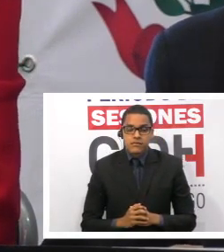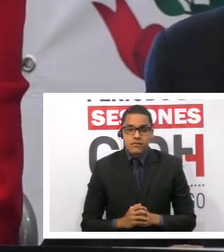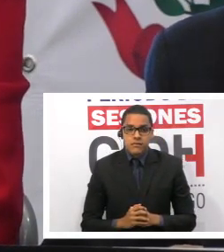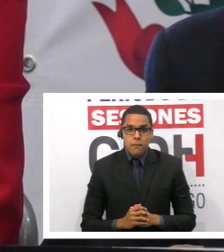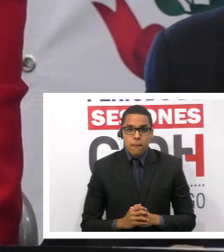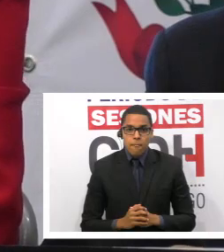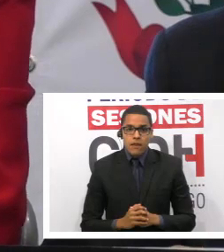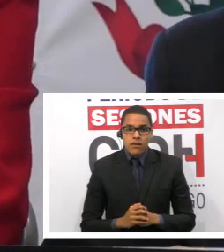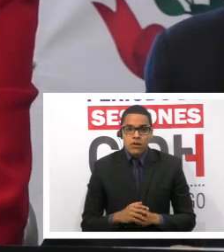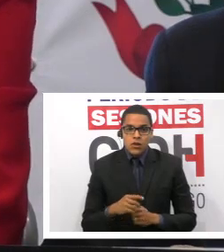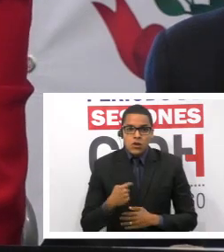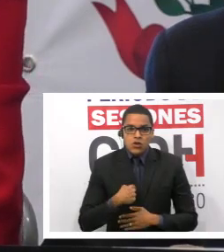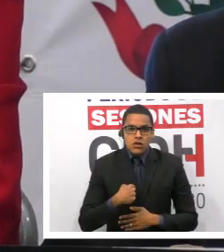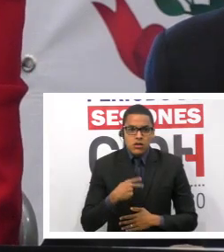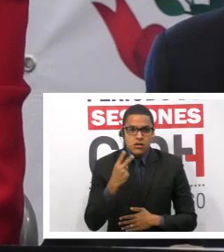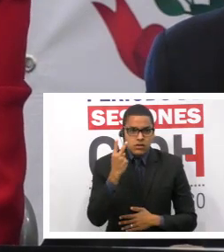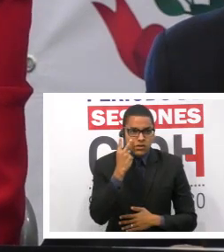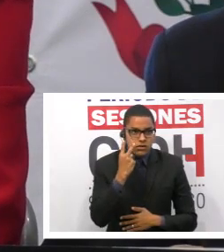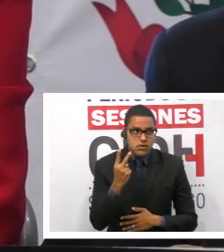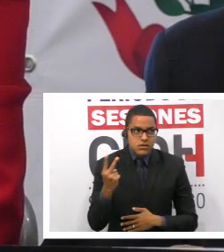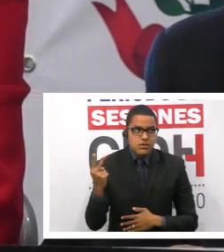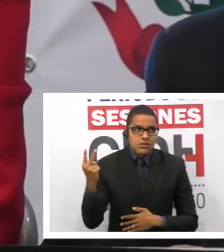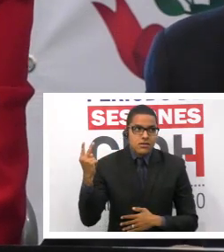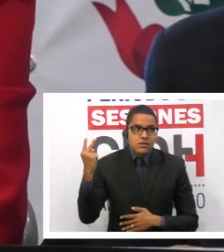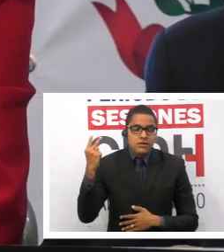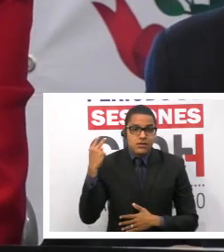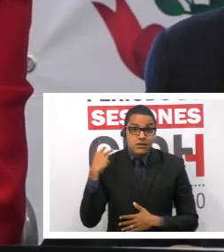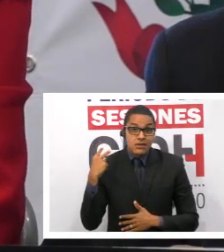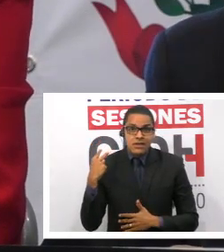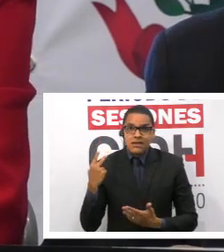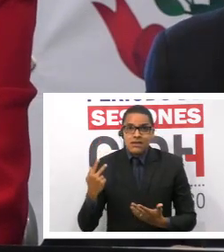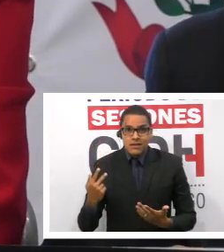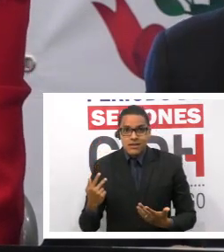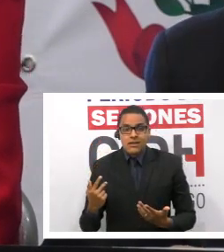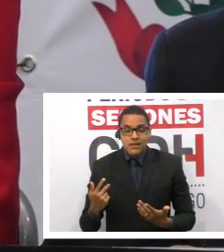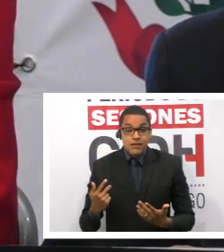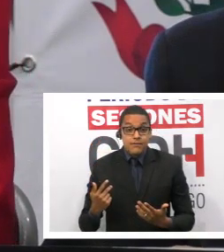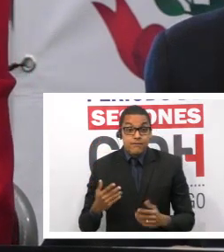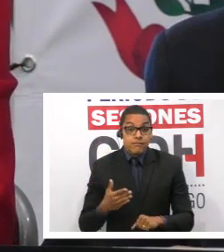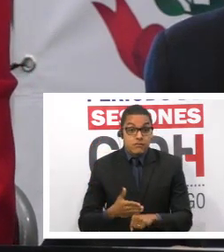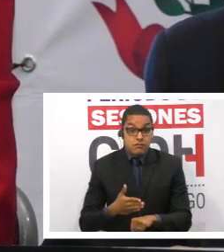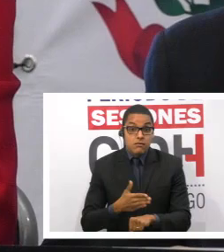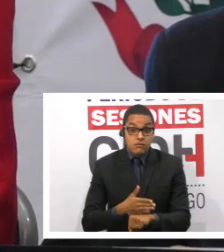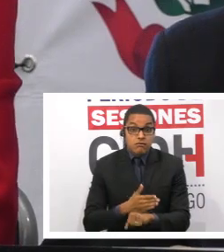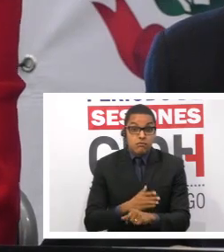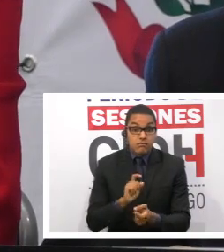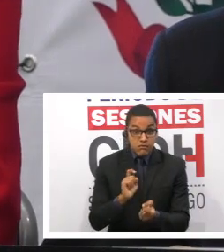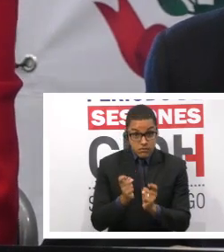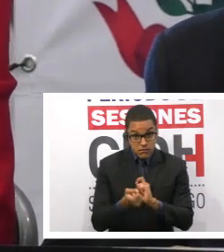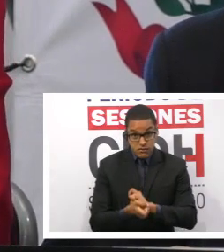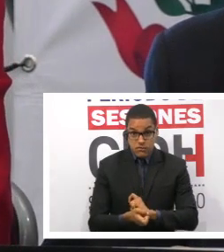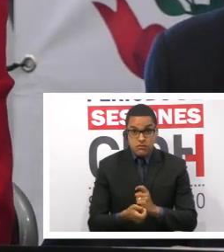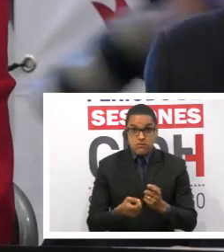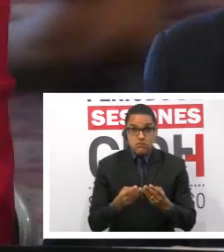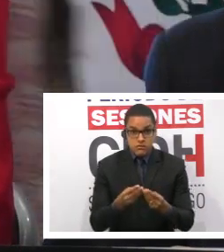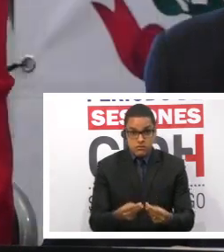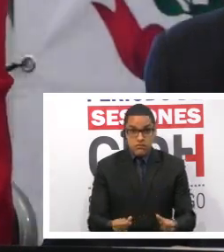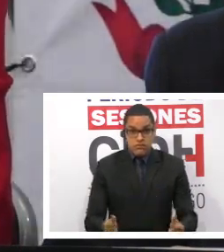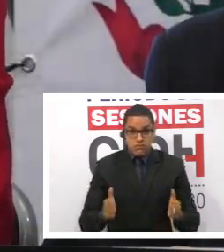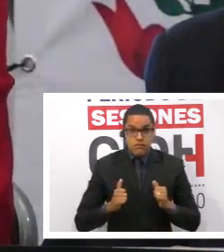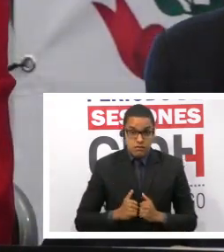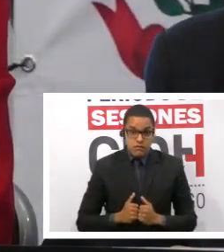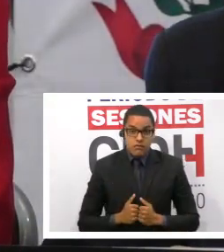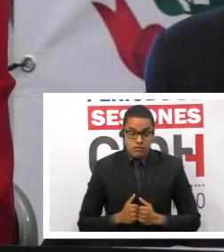regresiva y sin enfoque de derechos humanos de las políticas fiscales tributarias de los de la comprensión de los presupuestos